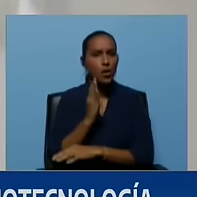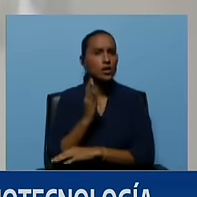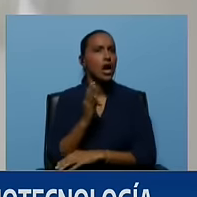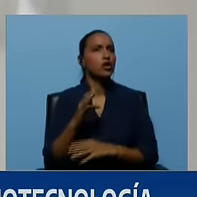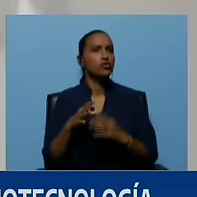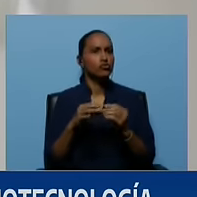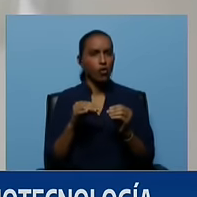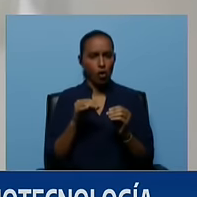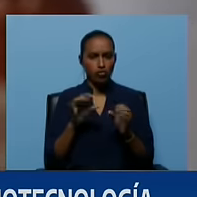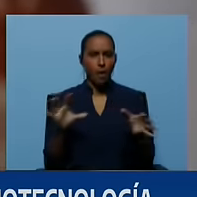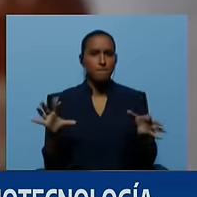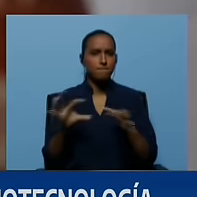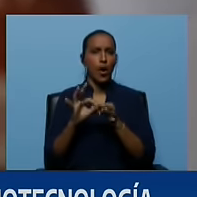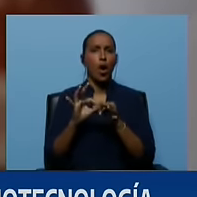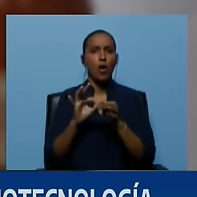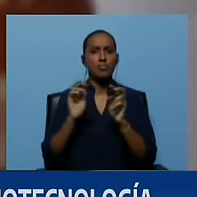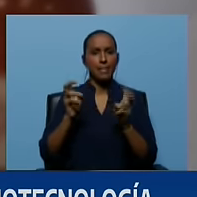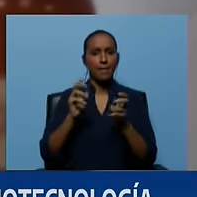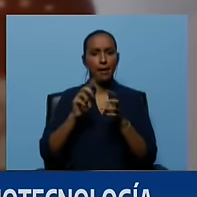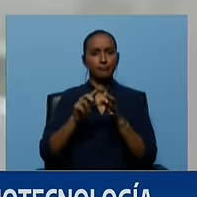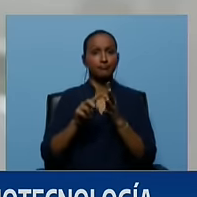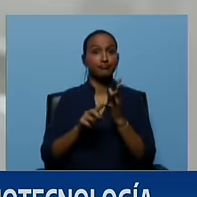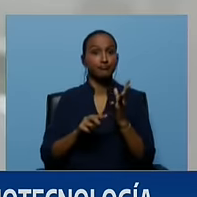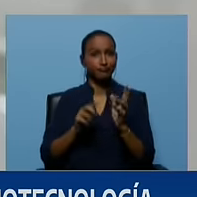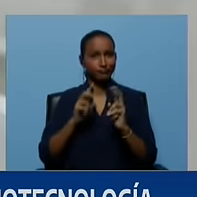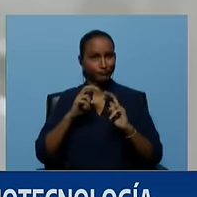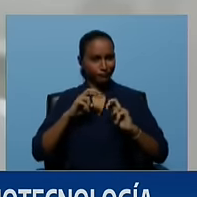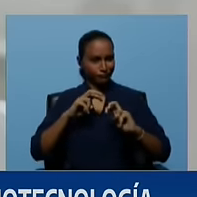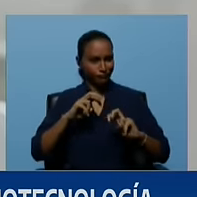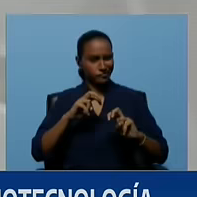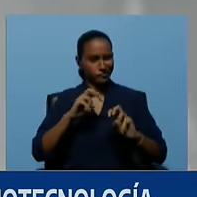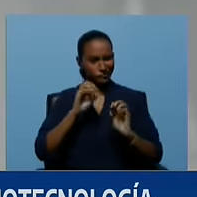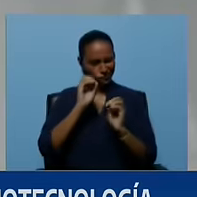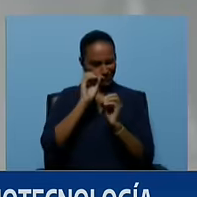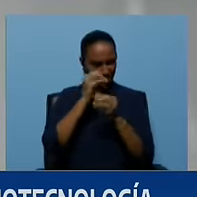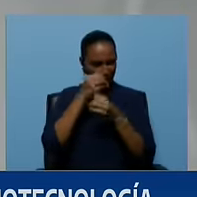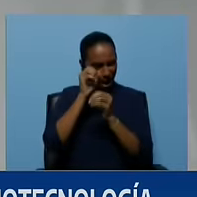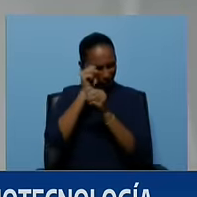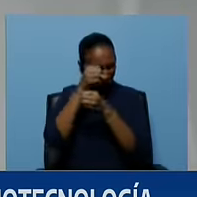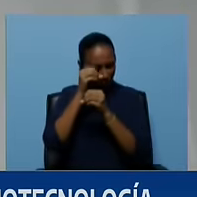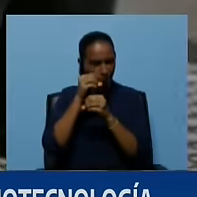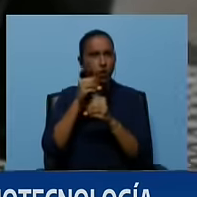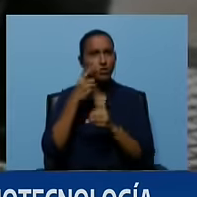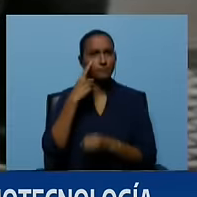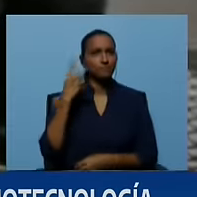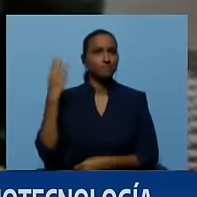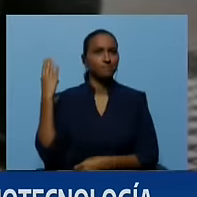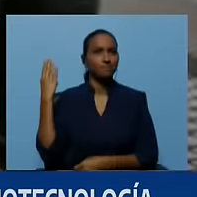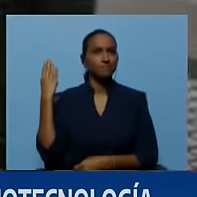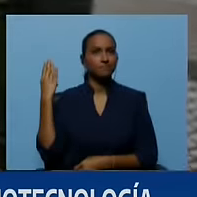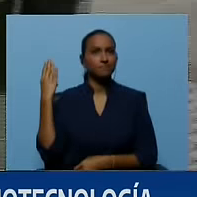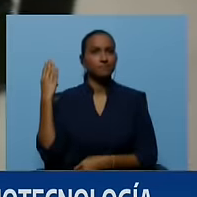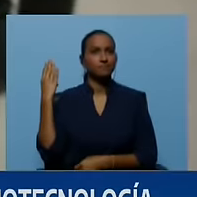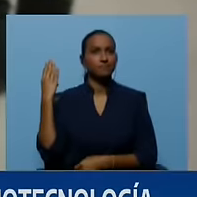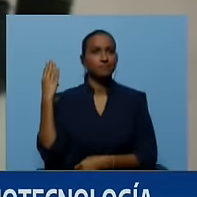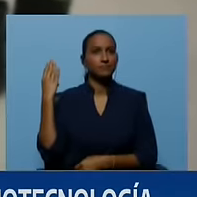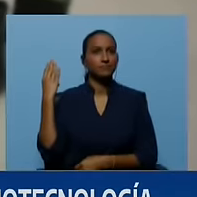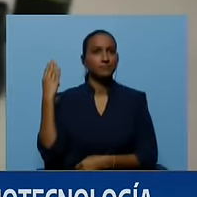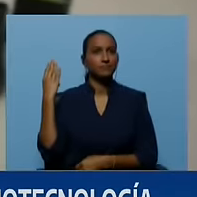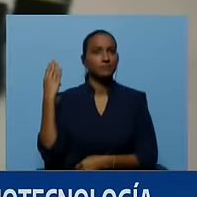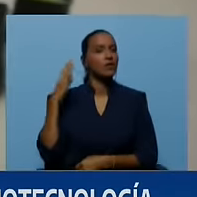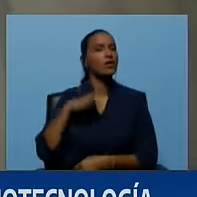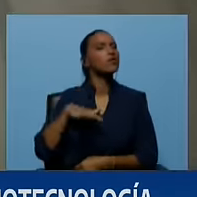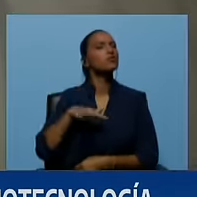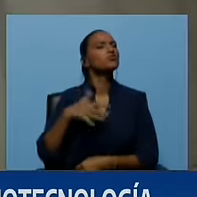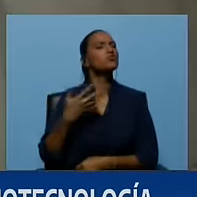biotecnología. Las líneas de investigación de este laboratorio están orientadas hacia la, tal